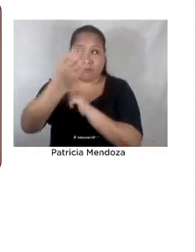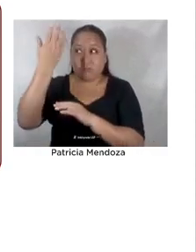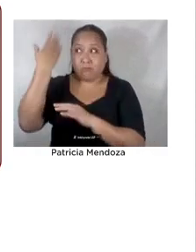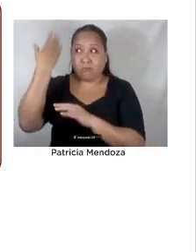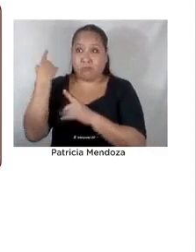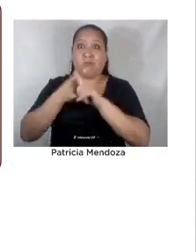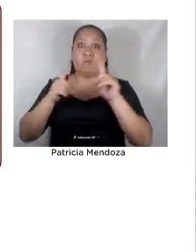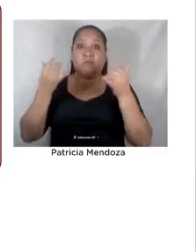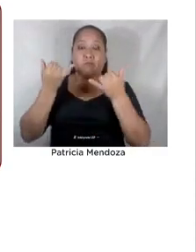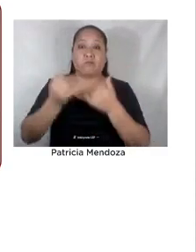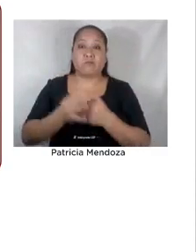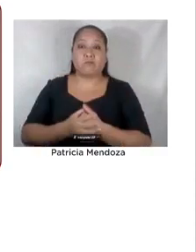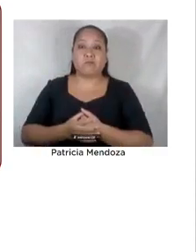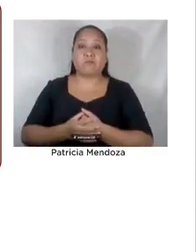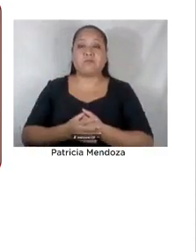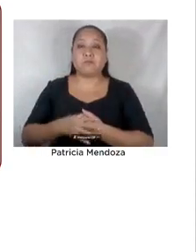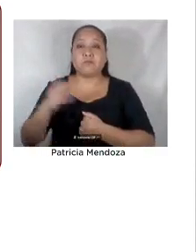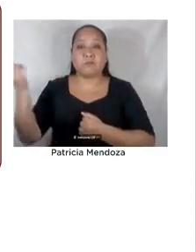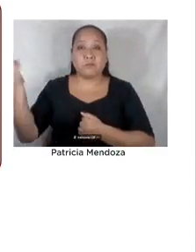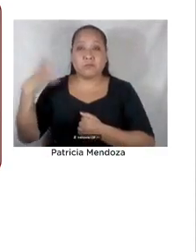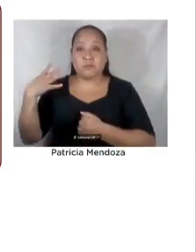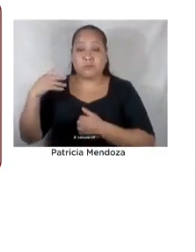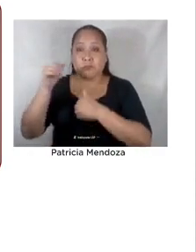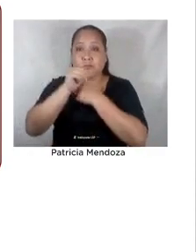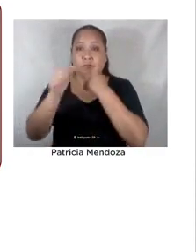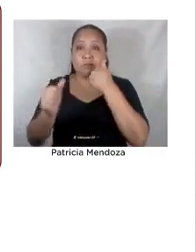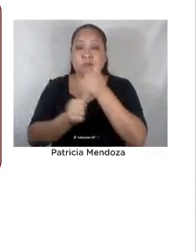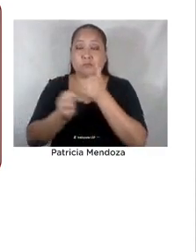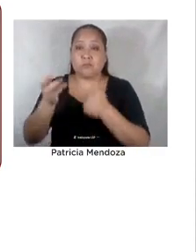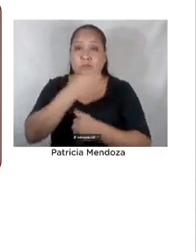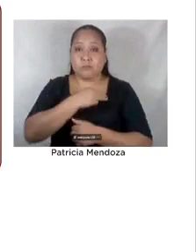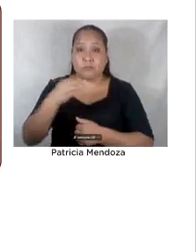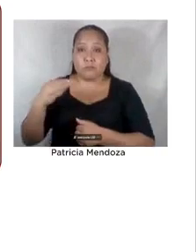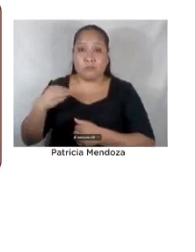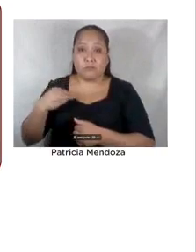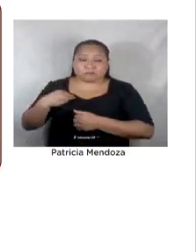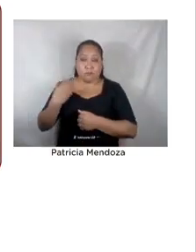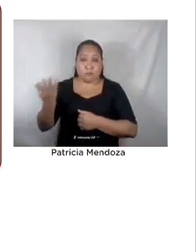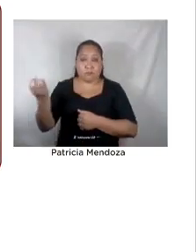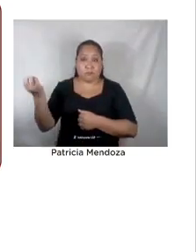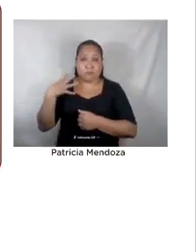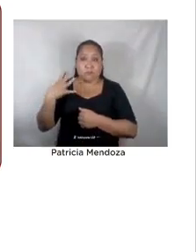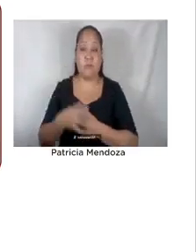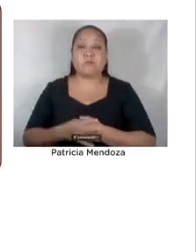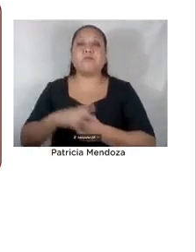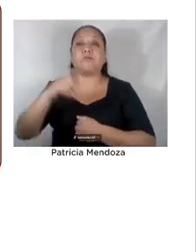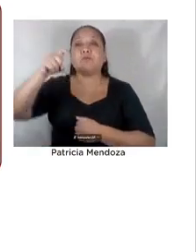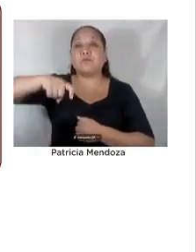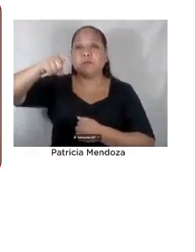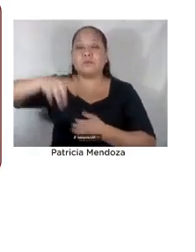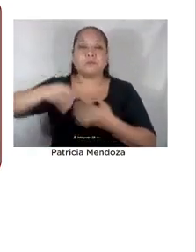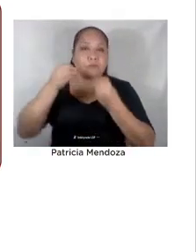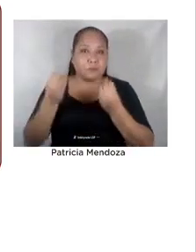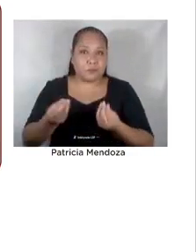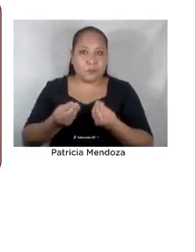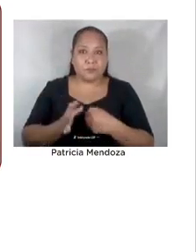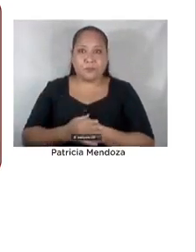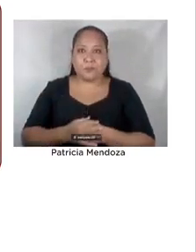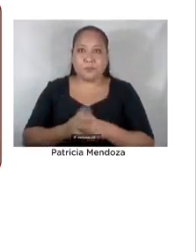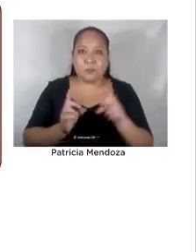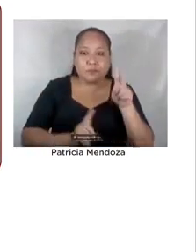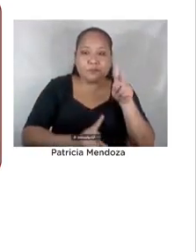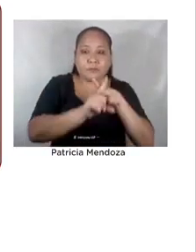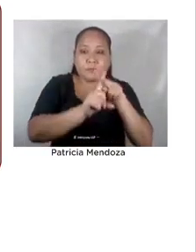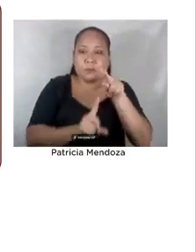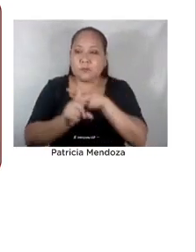visto algo que mencionaba la viceministra al inicio, también la necesidad sobre cómo van emergiendo estas